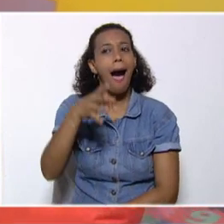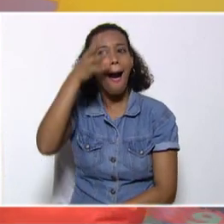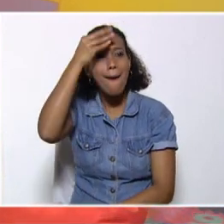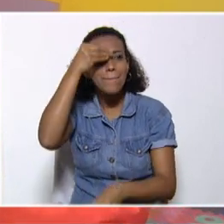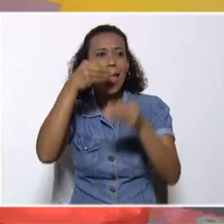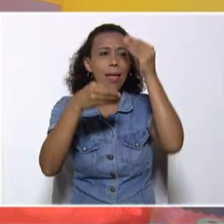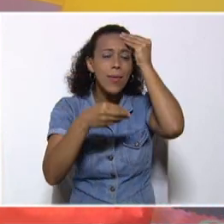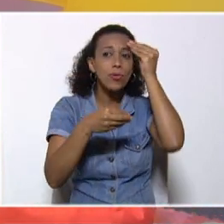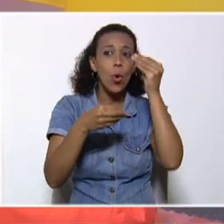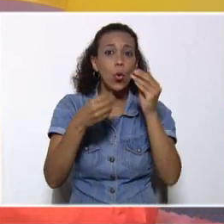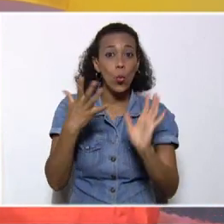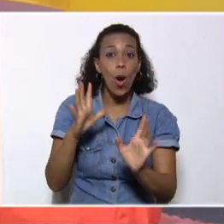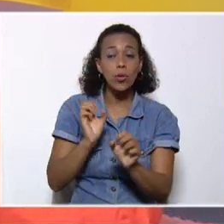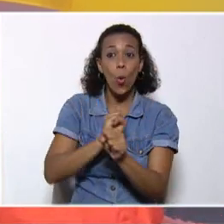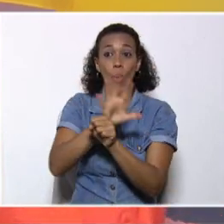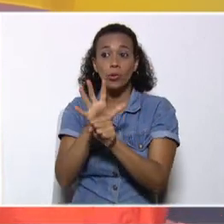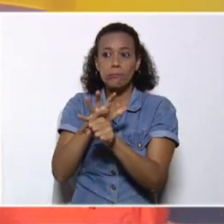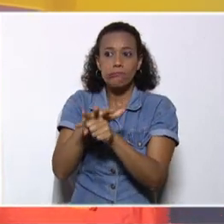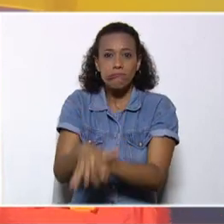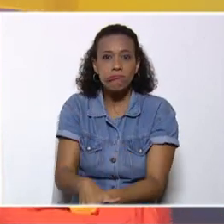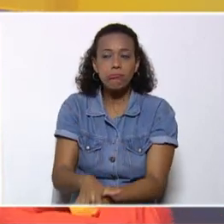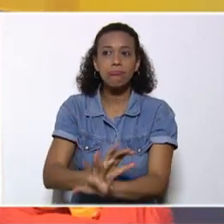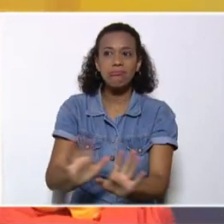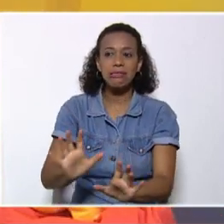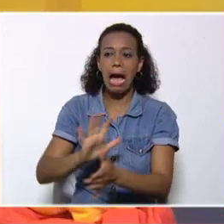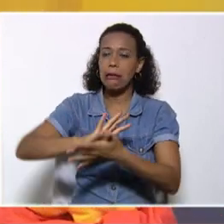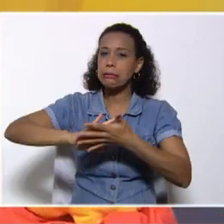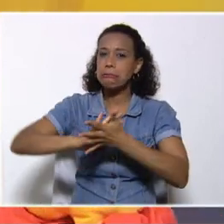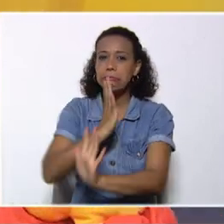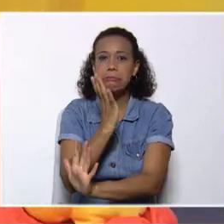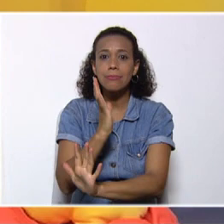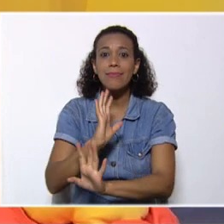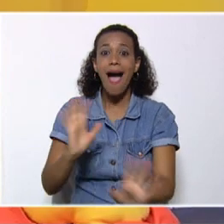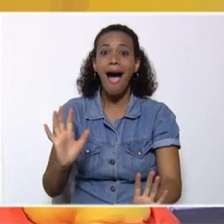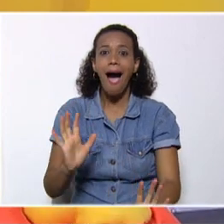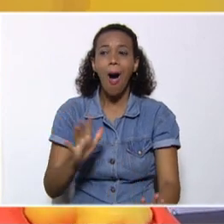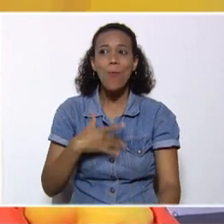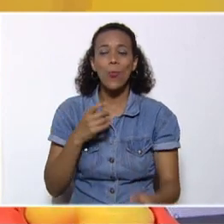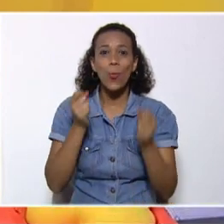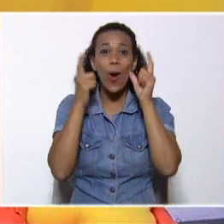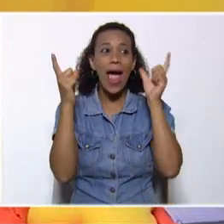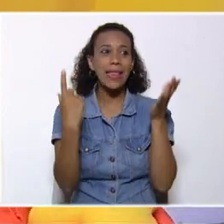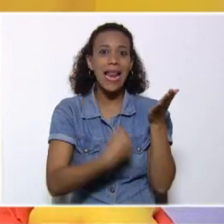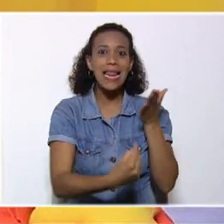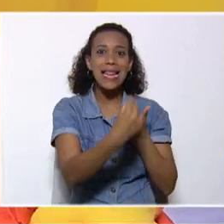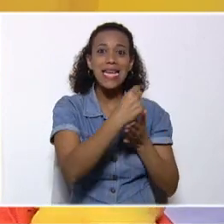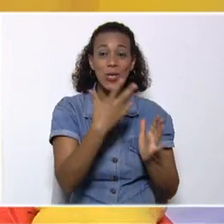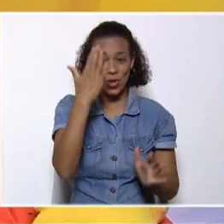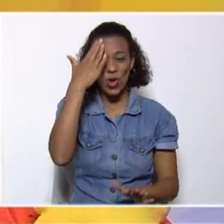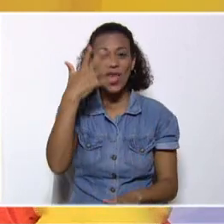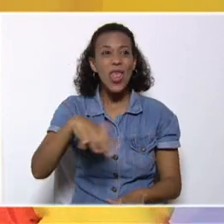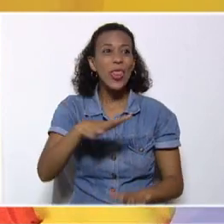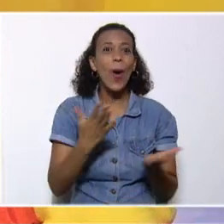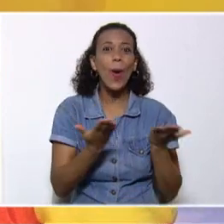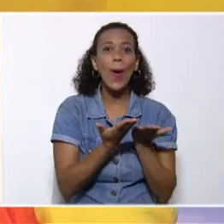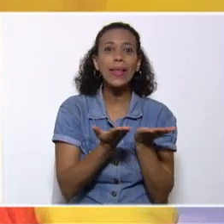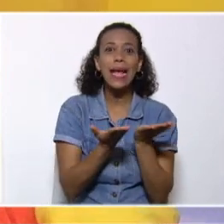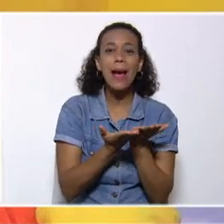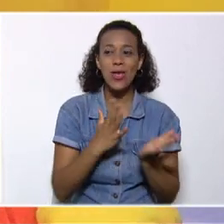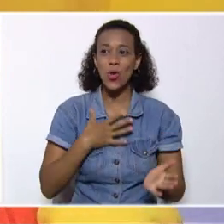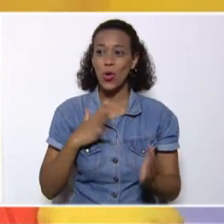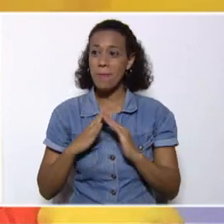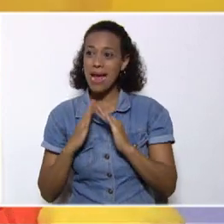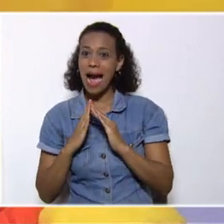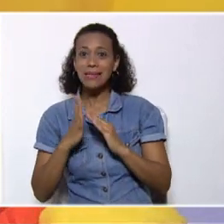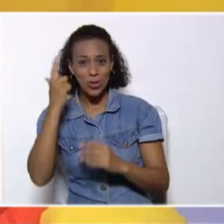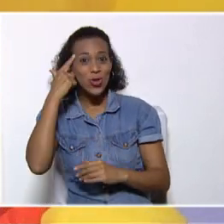vayamos venciendo al COVID-19, va a ser fundamental que nuestros niños y niñas tengan esos croquis, esos planos, para ubicarse de manera segura